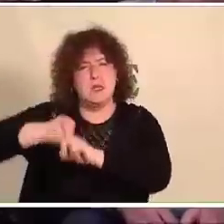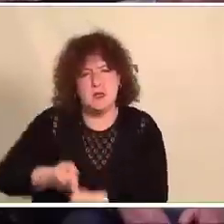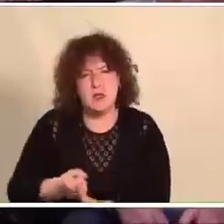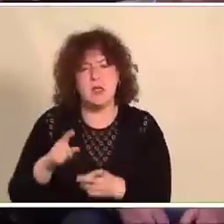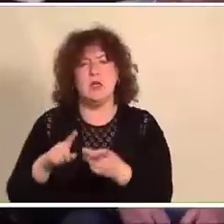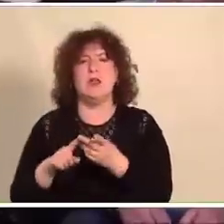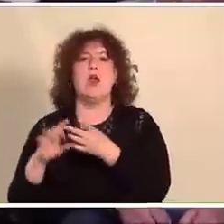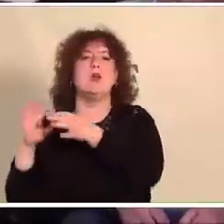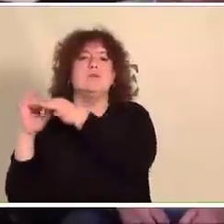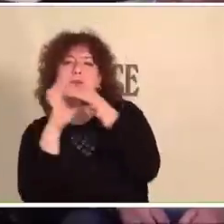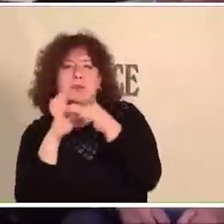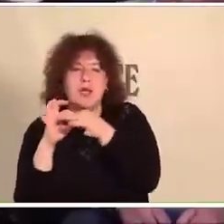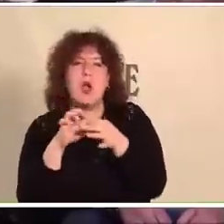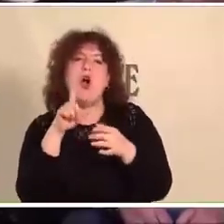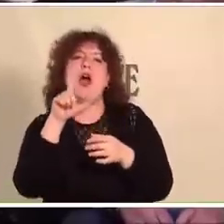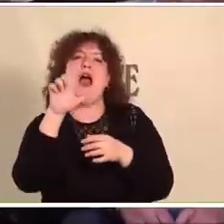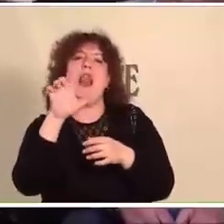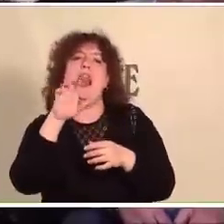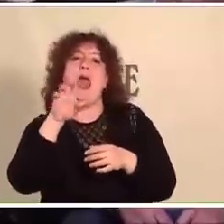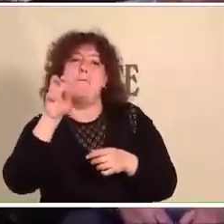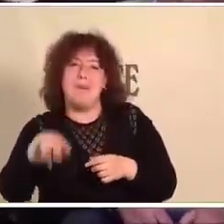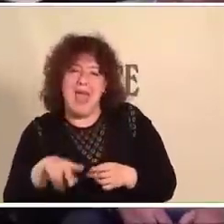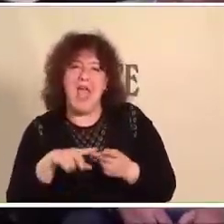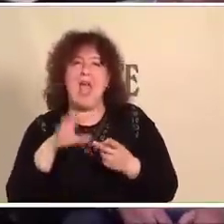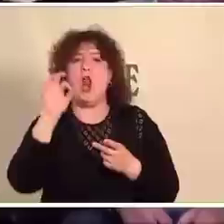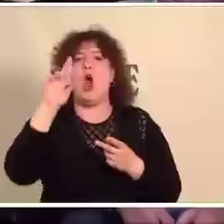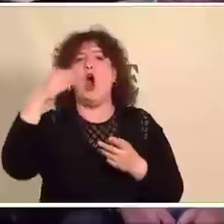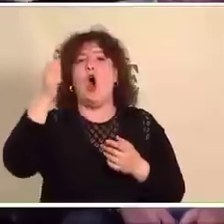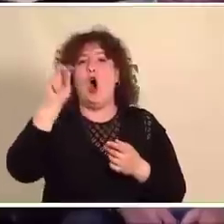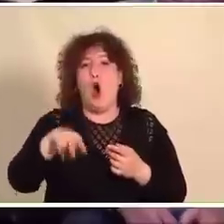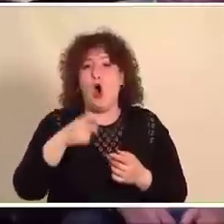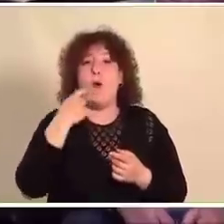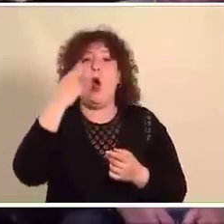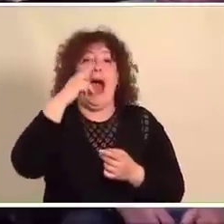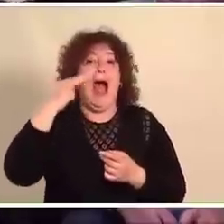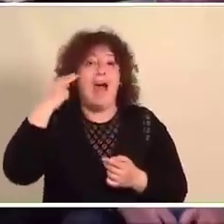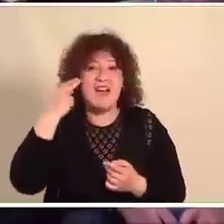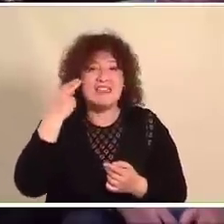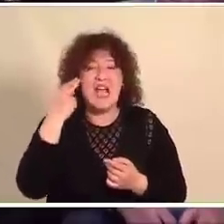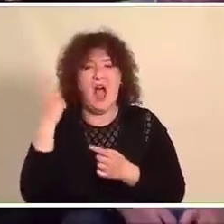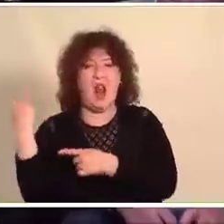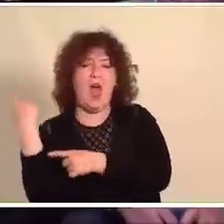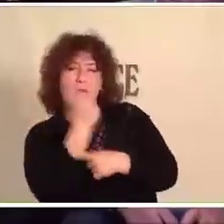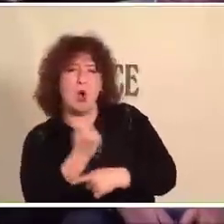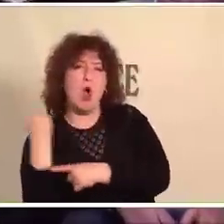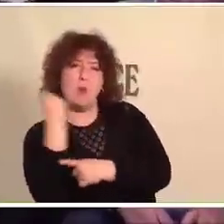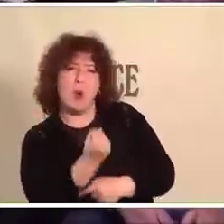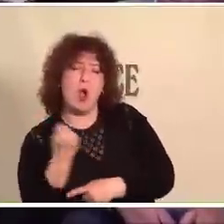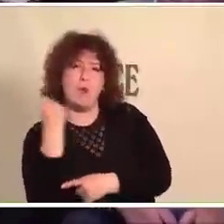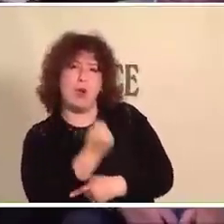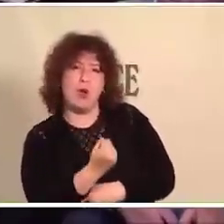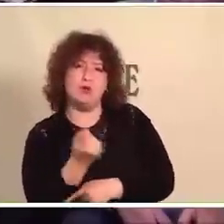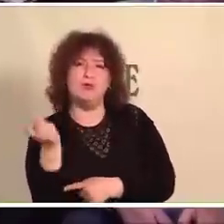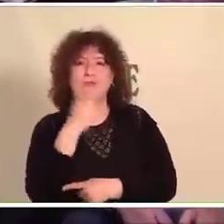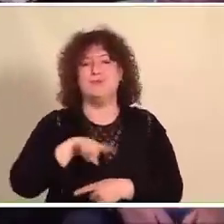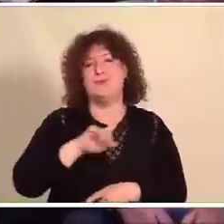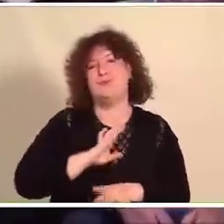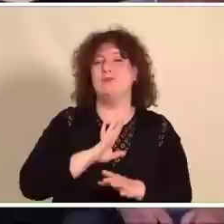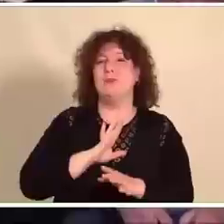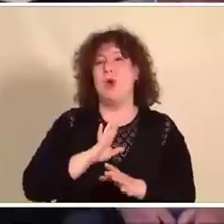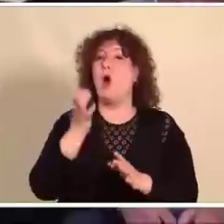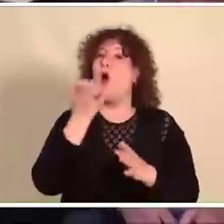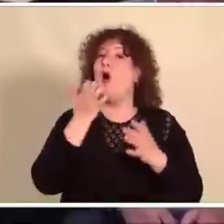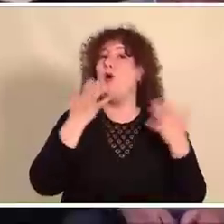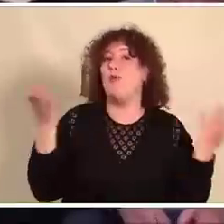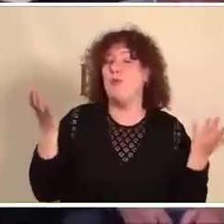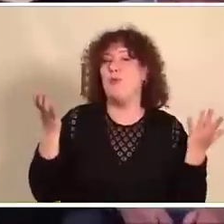como le pen Urban o abascal o si no ha sido también una hipocresía esconderse detrás de las proclamas de apoyo